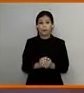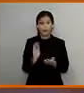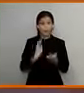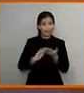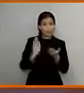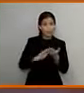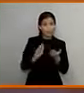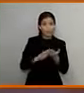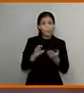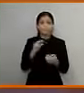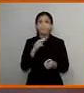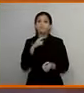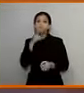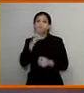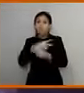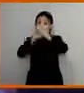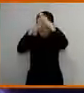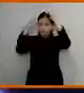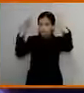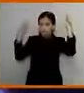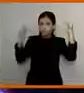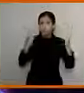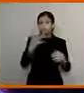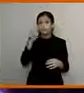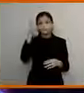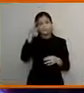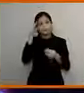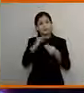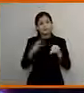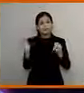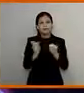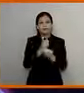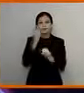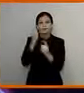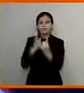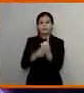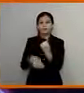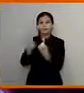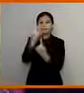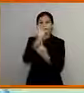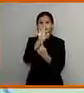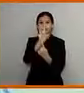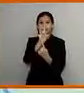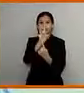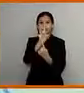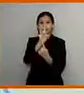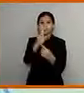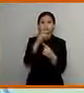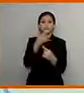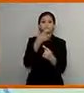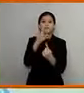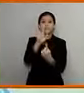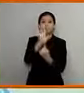cumplir todos tus sueños. Suerte, pasamos el primer dígito. 8, segundo dígito, suerte.